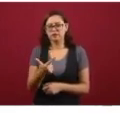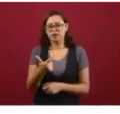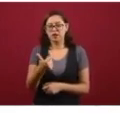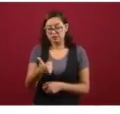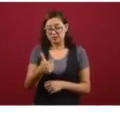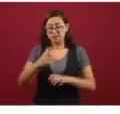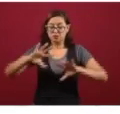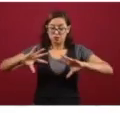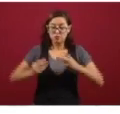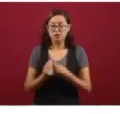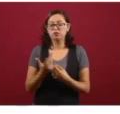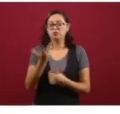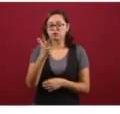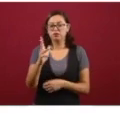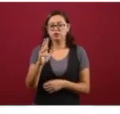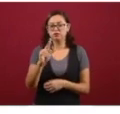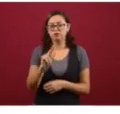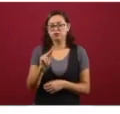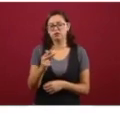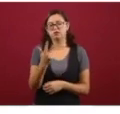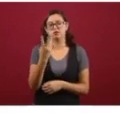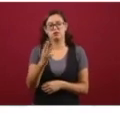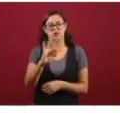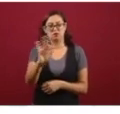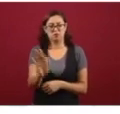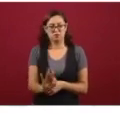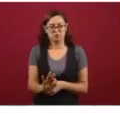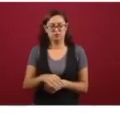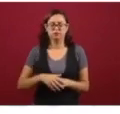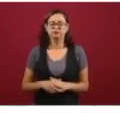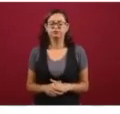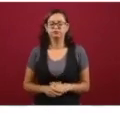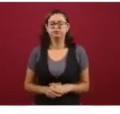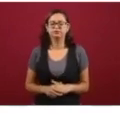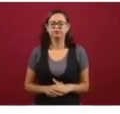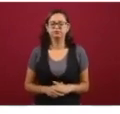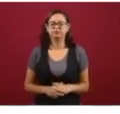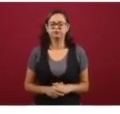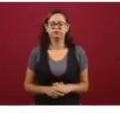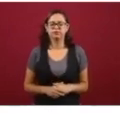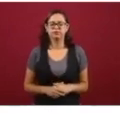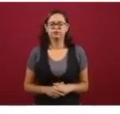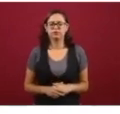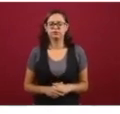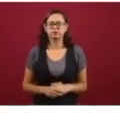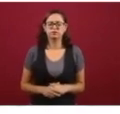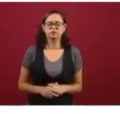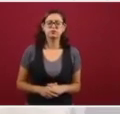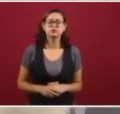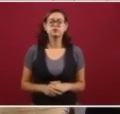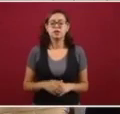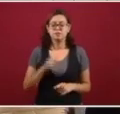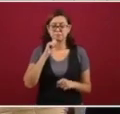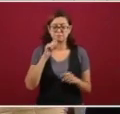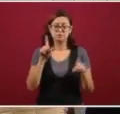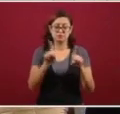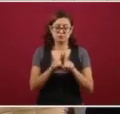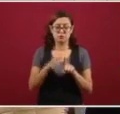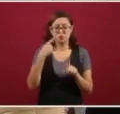10.84% en este momento. Así las cosas, nos permitió también que en la siguiente